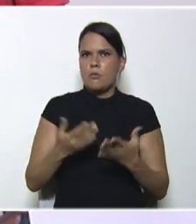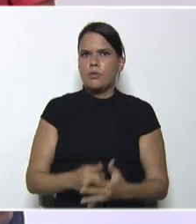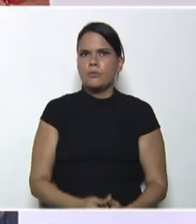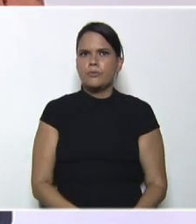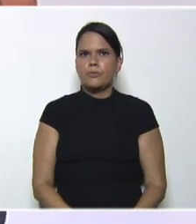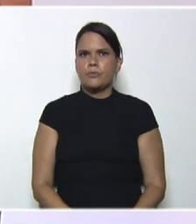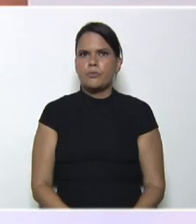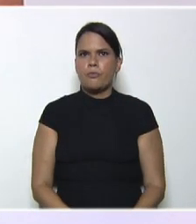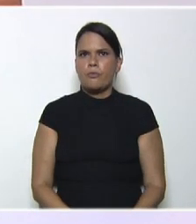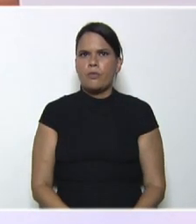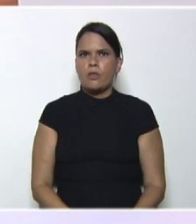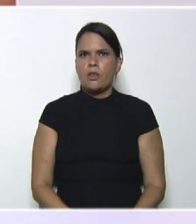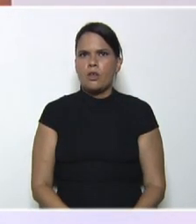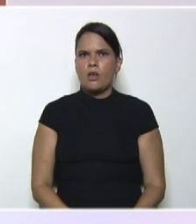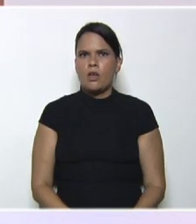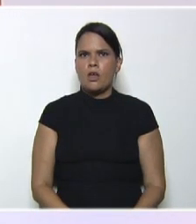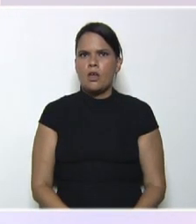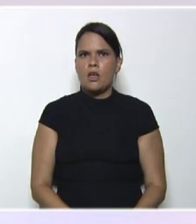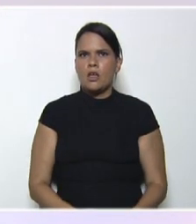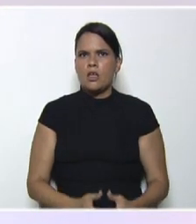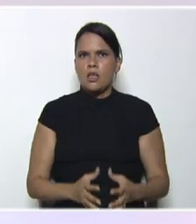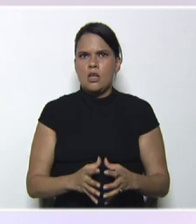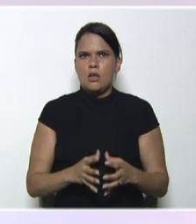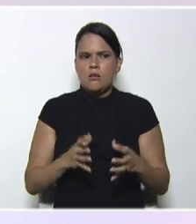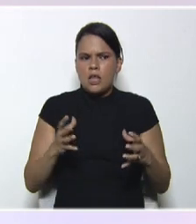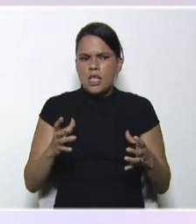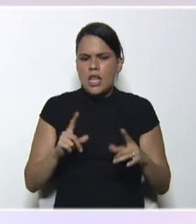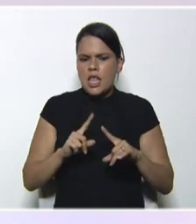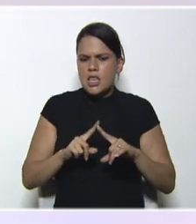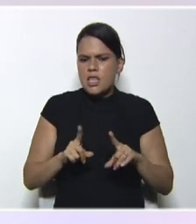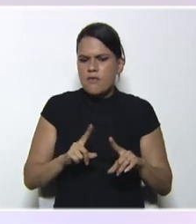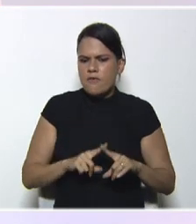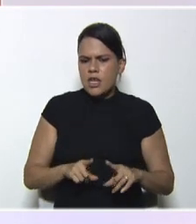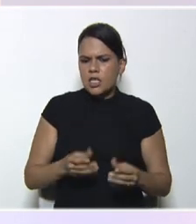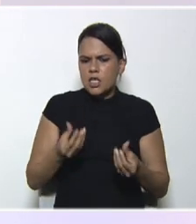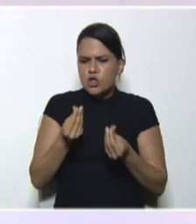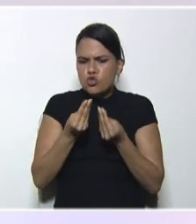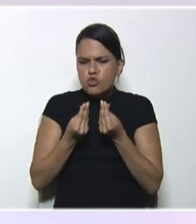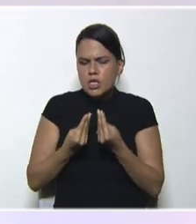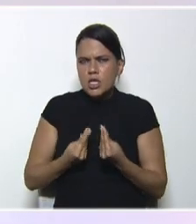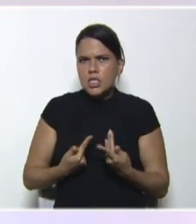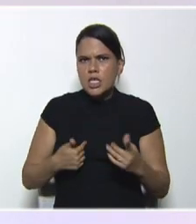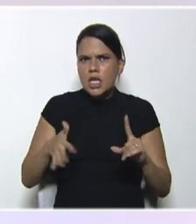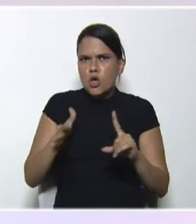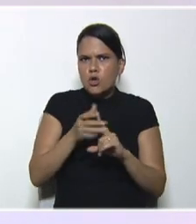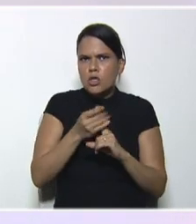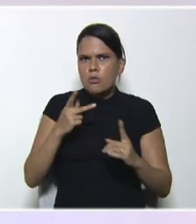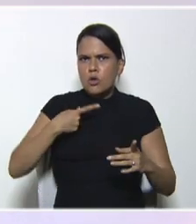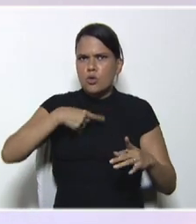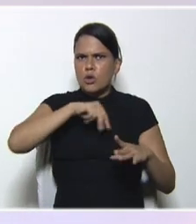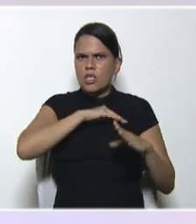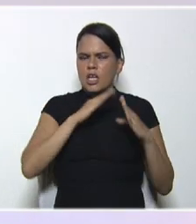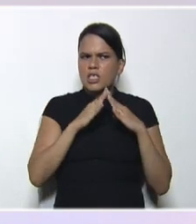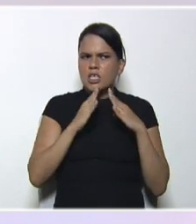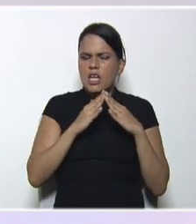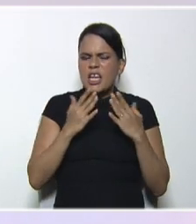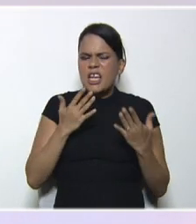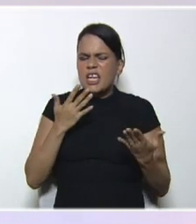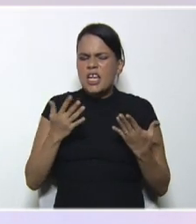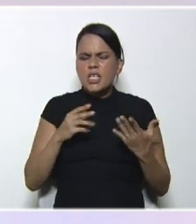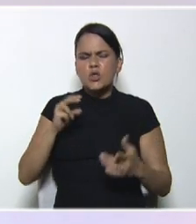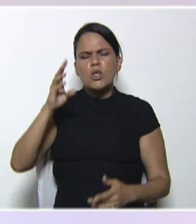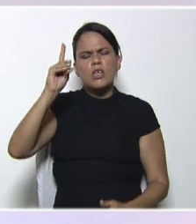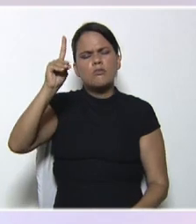es la densidad de las diferentes sustancias que encontramos en nuestros hogares. ¿Qué es eso de densidad,